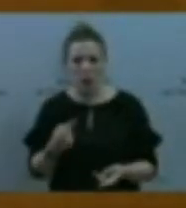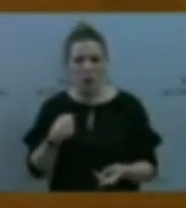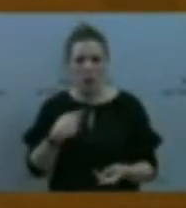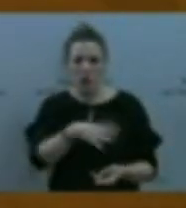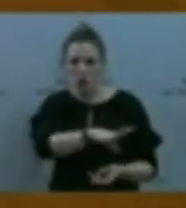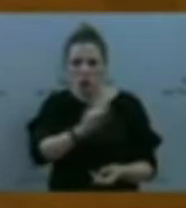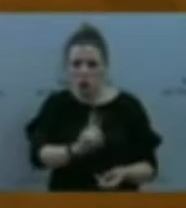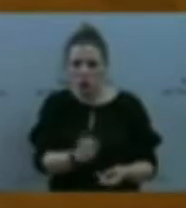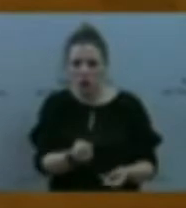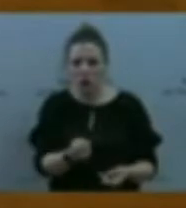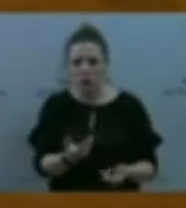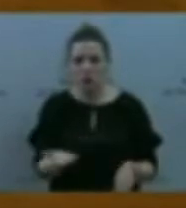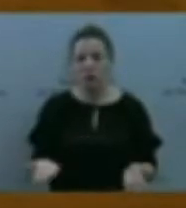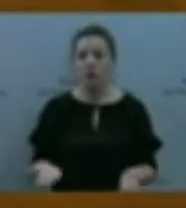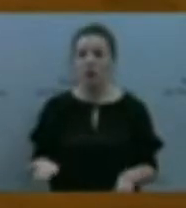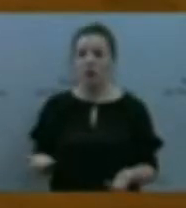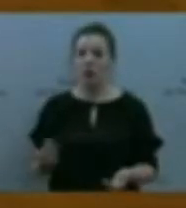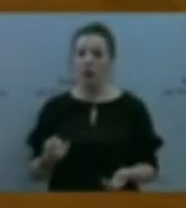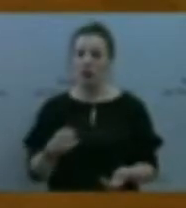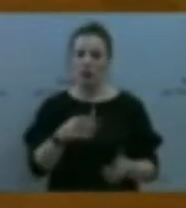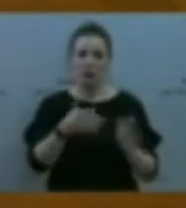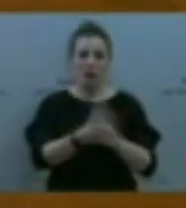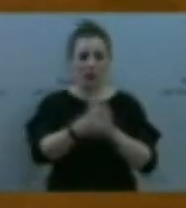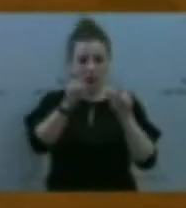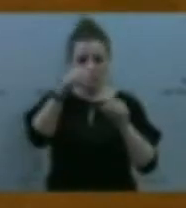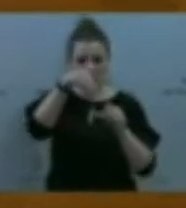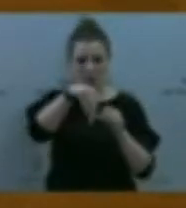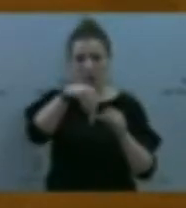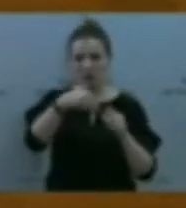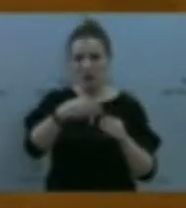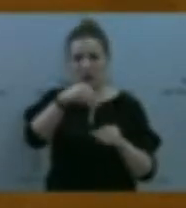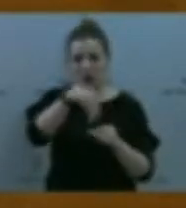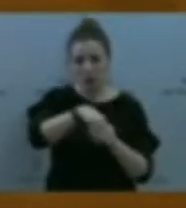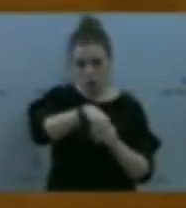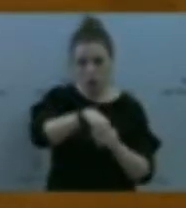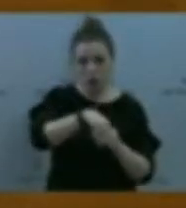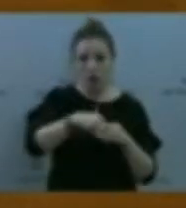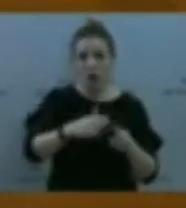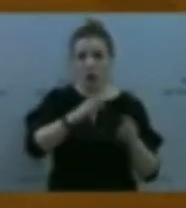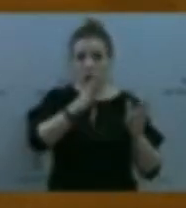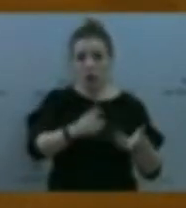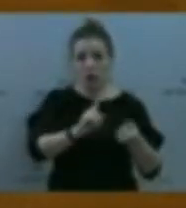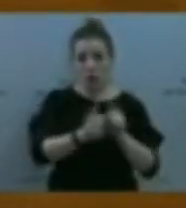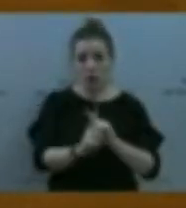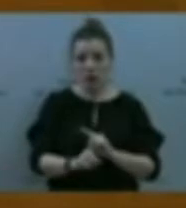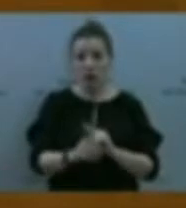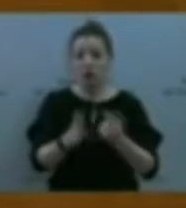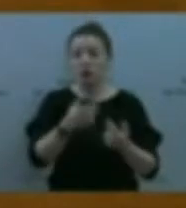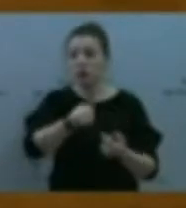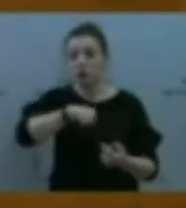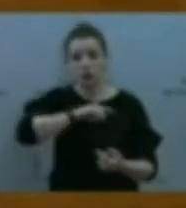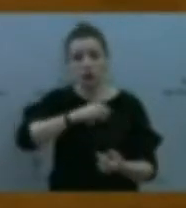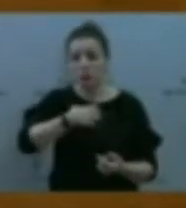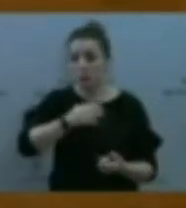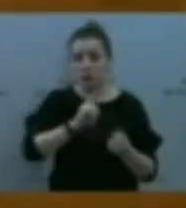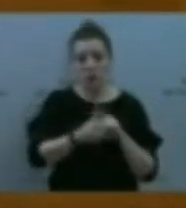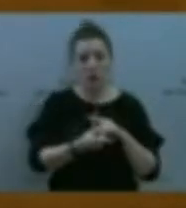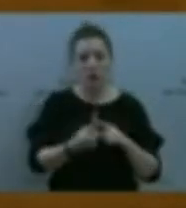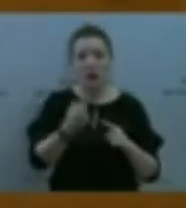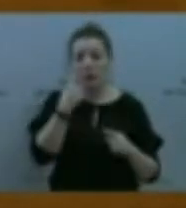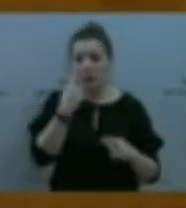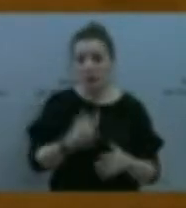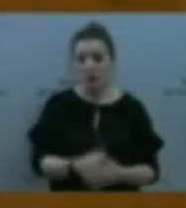cuestiones de fondo, como le digo, y que ustedes no han modificado. Por lo tanto, nosotros no podemos modificar el voto. Y mire, hay también una cosa que